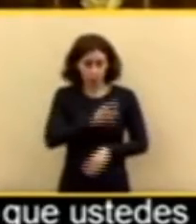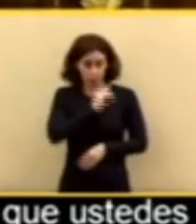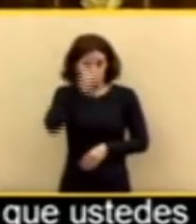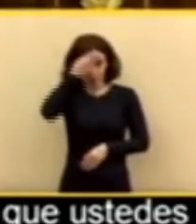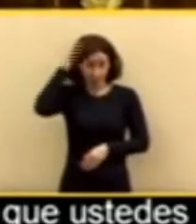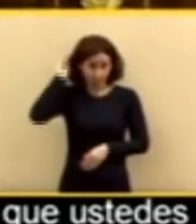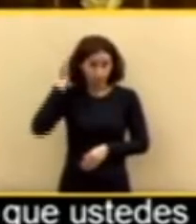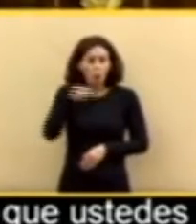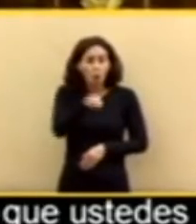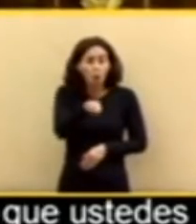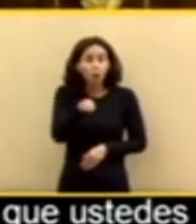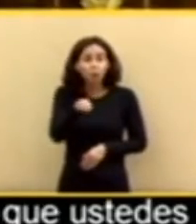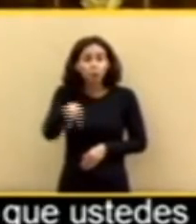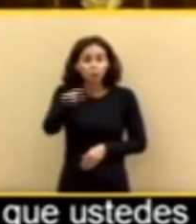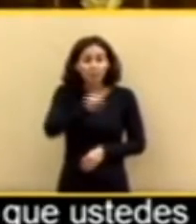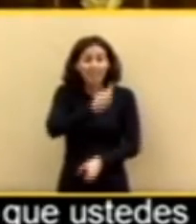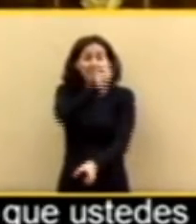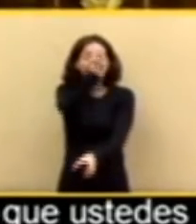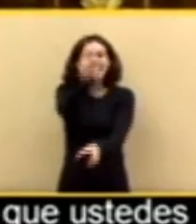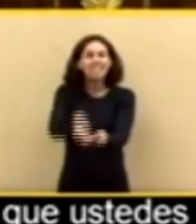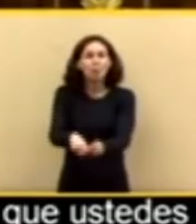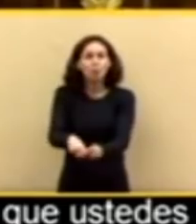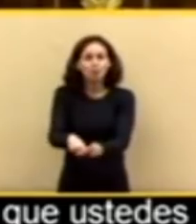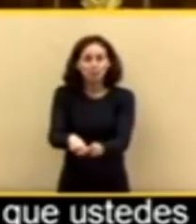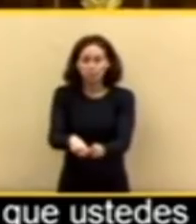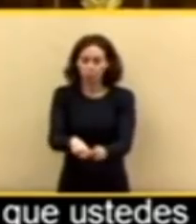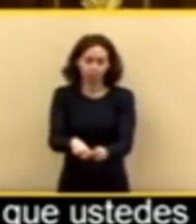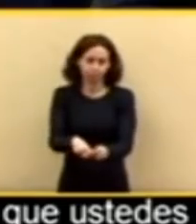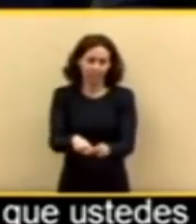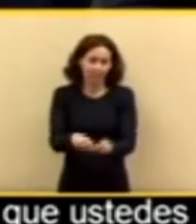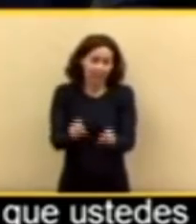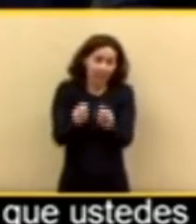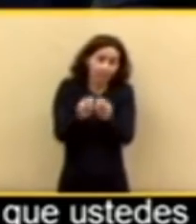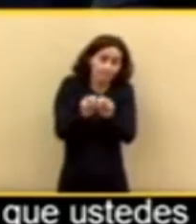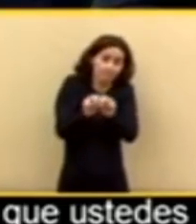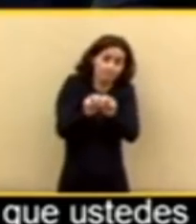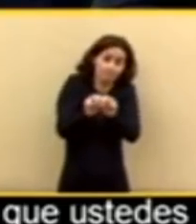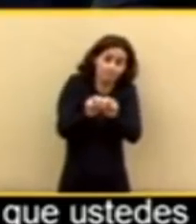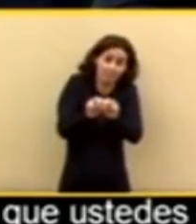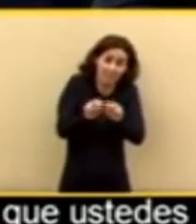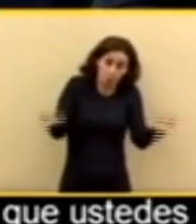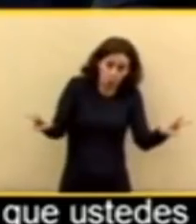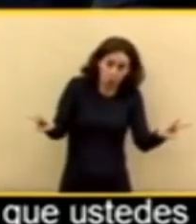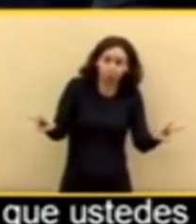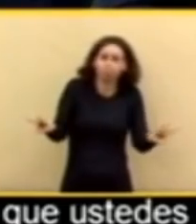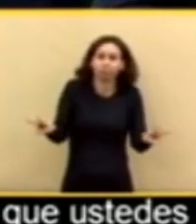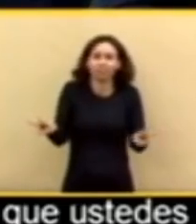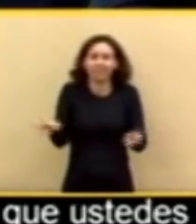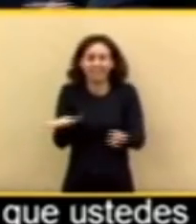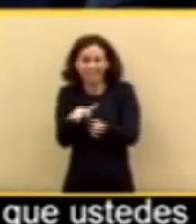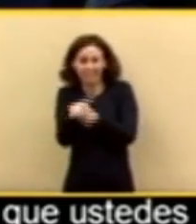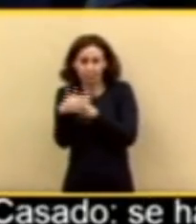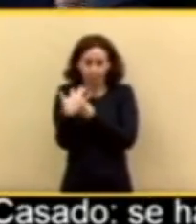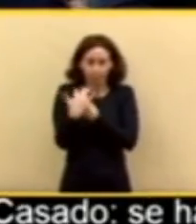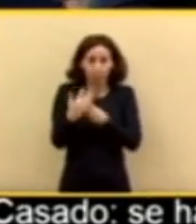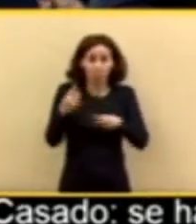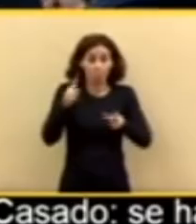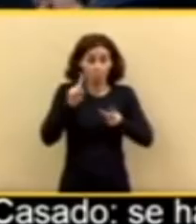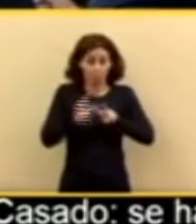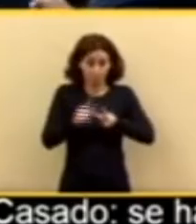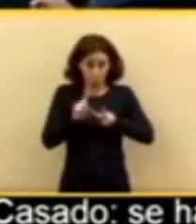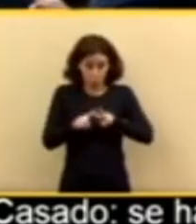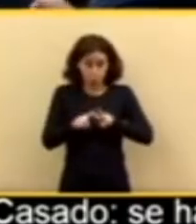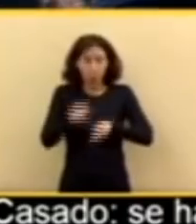Casado, y Santiago es un desagradecido por no estar. No son los votantes, sino los grandes partidos. Dos. Y luego había otra parte, que es la a mí lo que más me ha dolido, y a Santiago